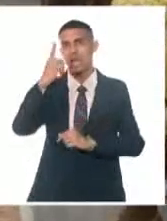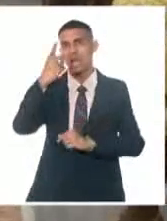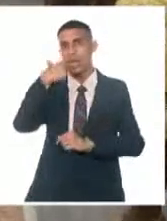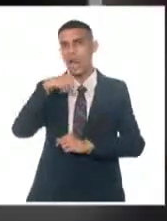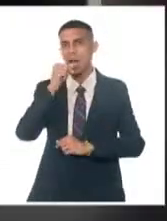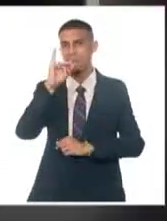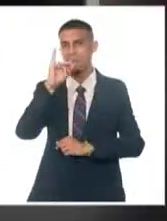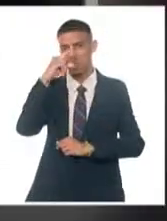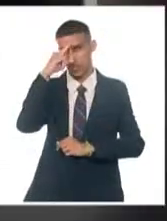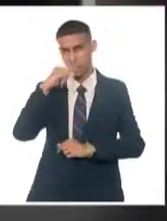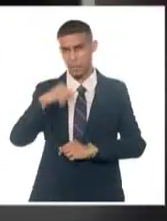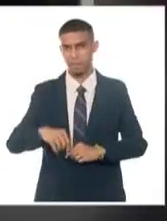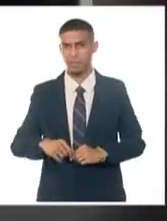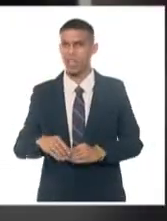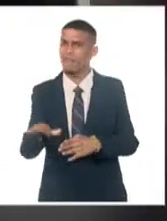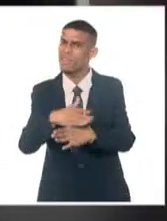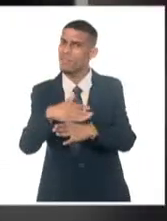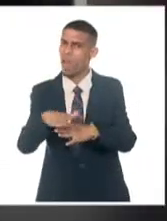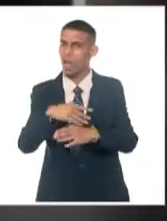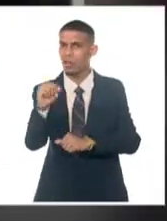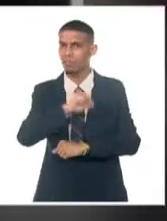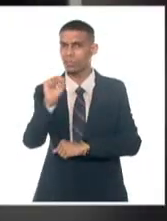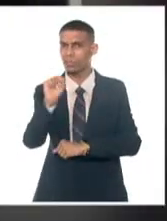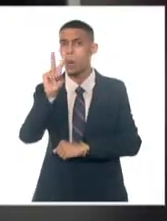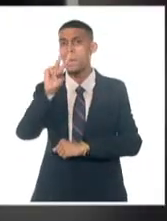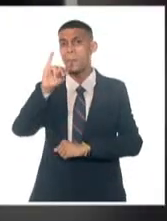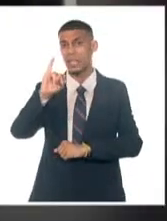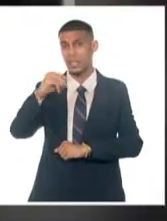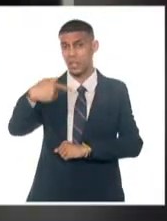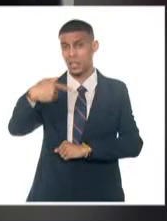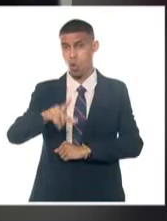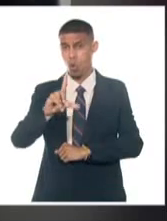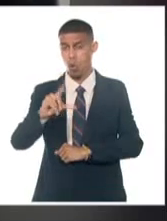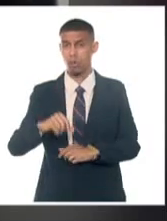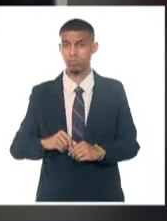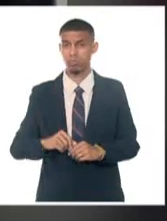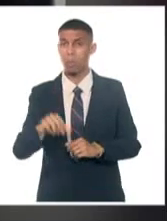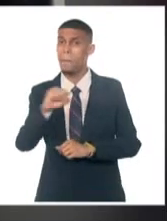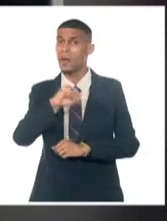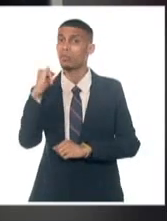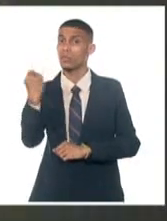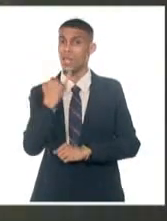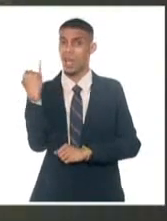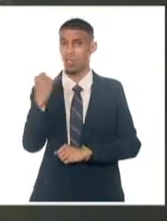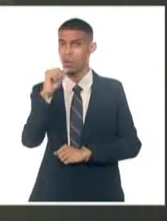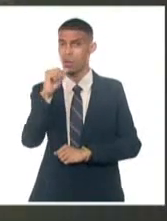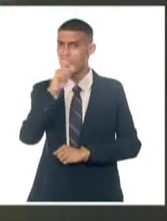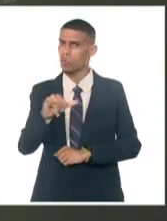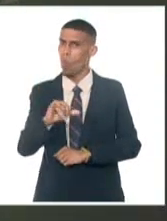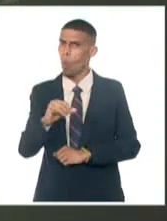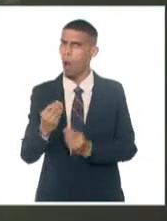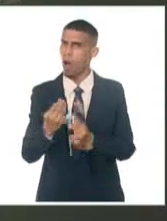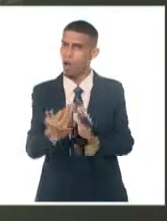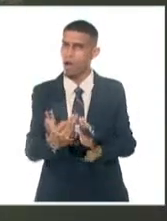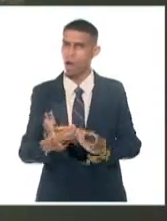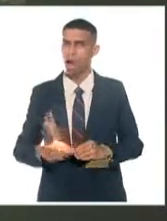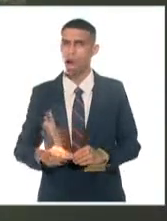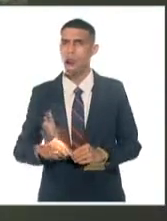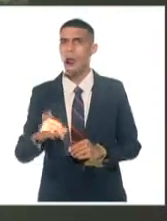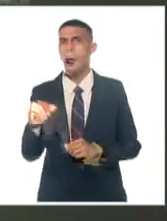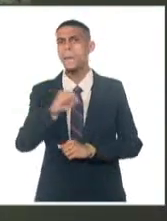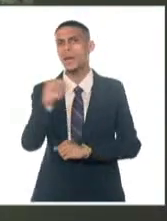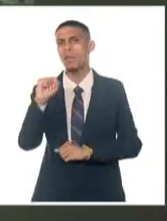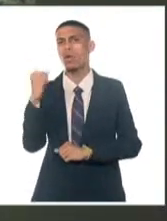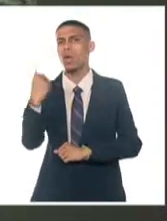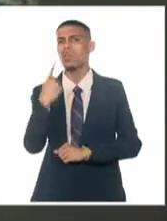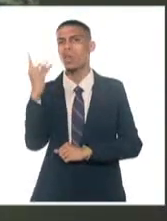varios premios 26 de julio el premio internacional de periodismo Jorge Ricardo el premio Nacional de medio